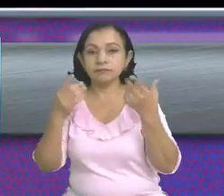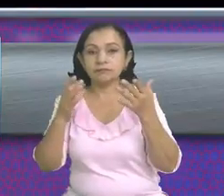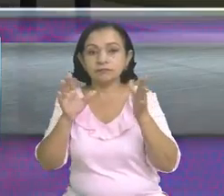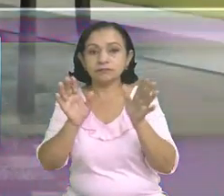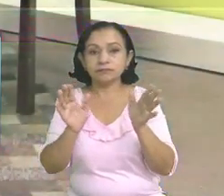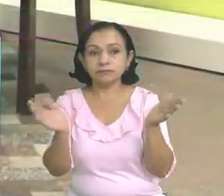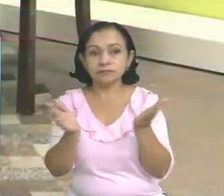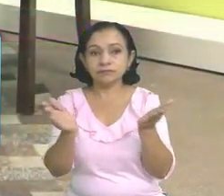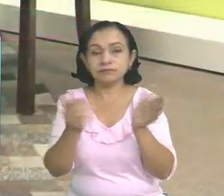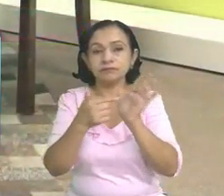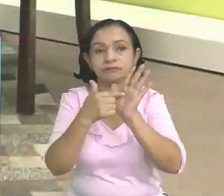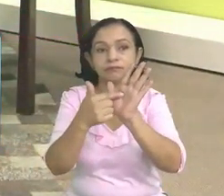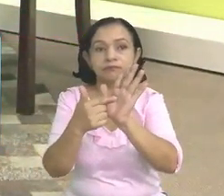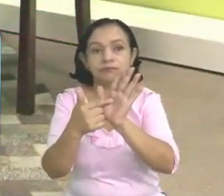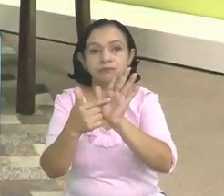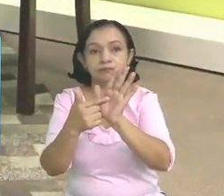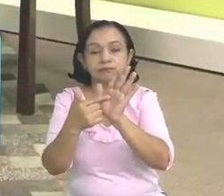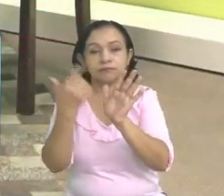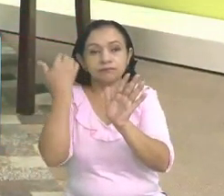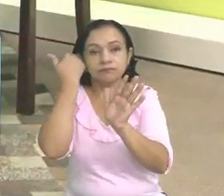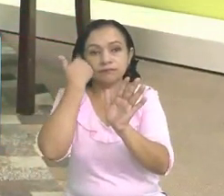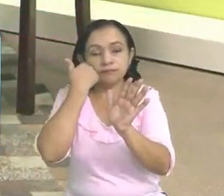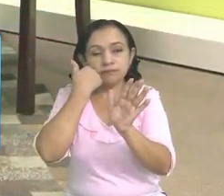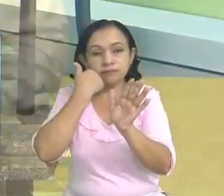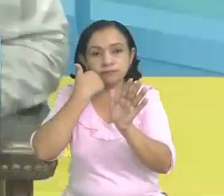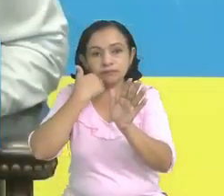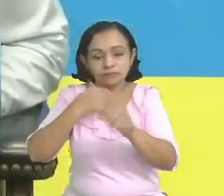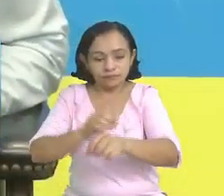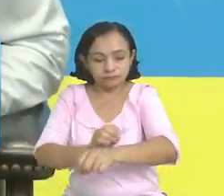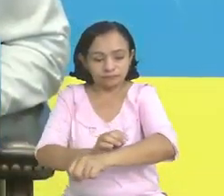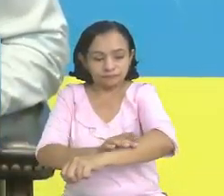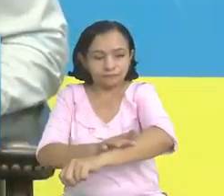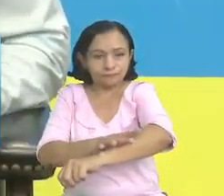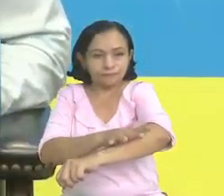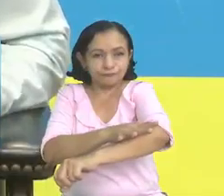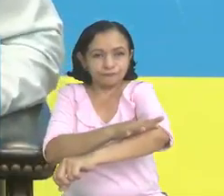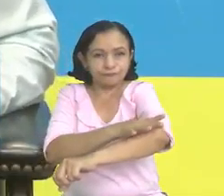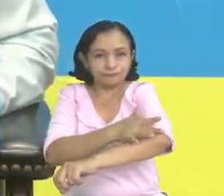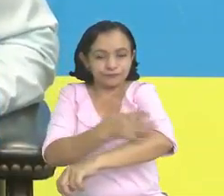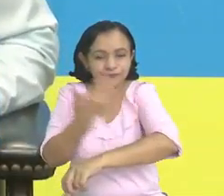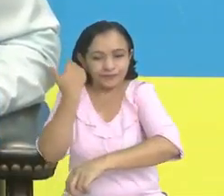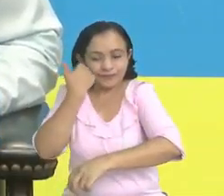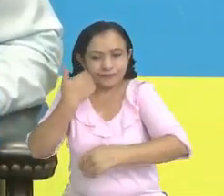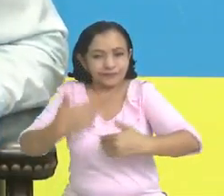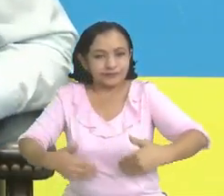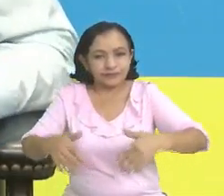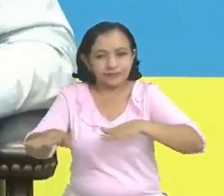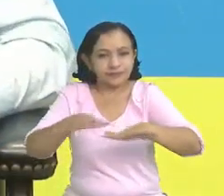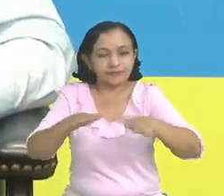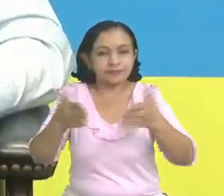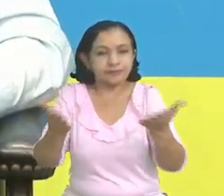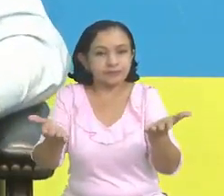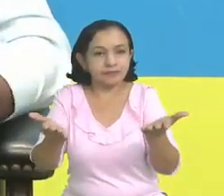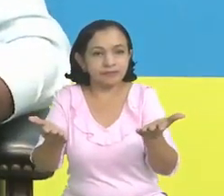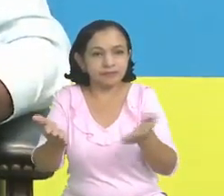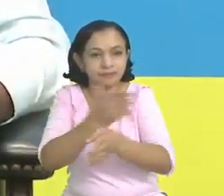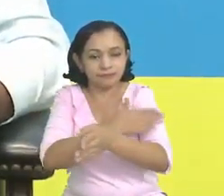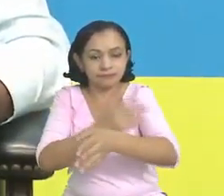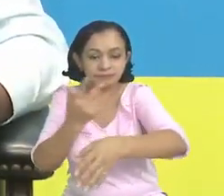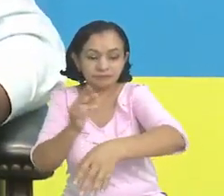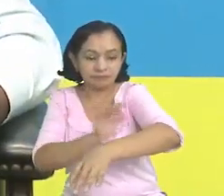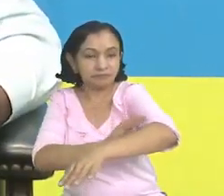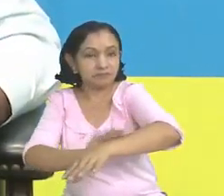simples, así como, por ejemplo, que al muchacho le da pena usar short porque ahora le salieron los vellos en las pantorrillas. Uh-huh. Y antes él no